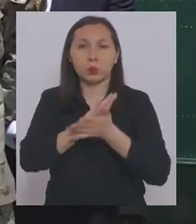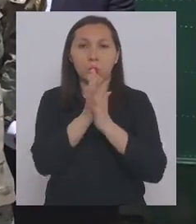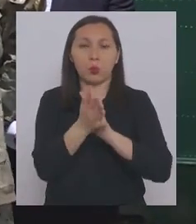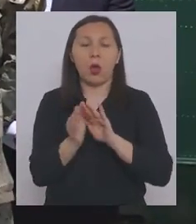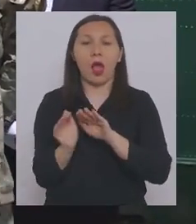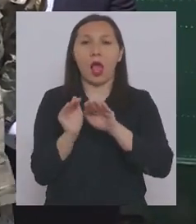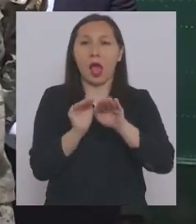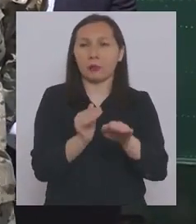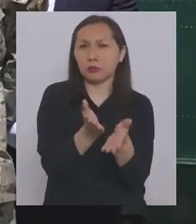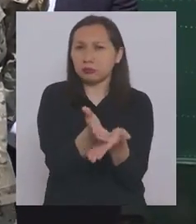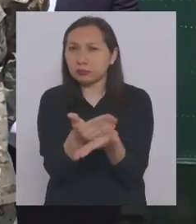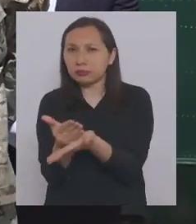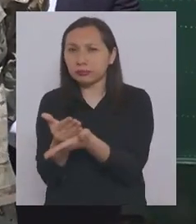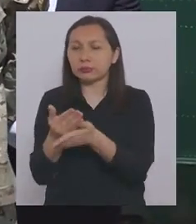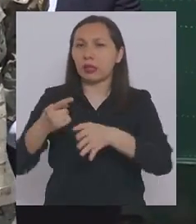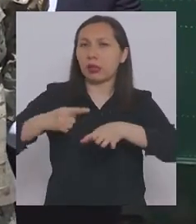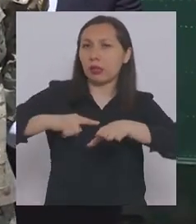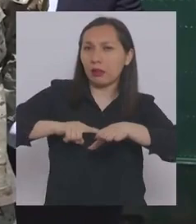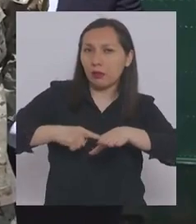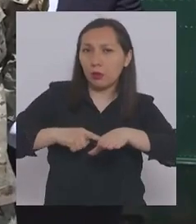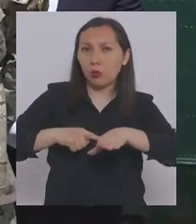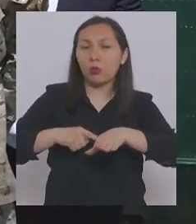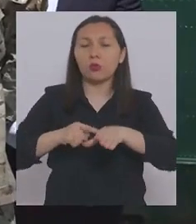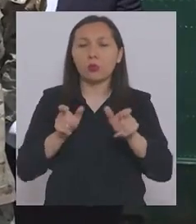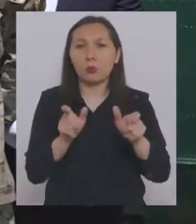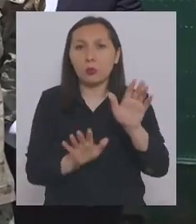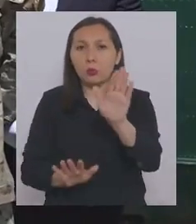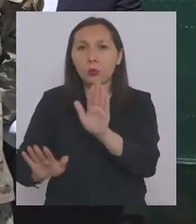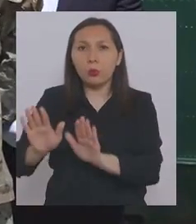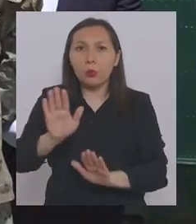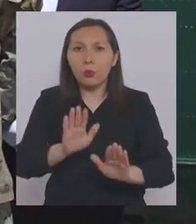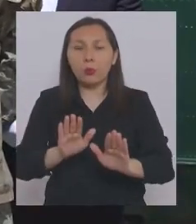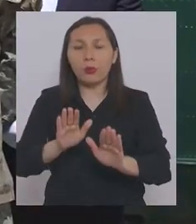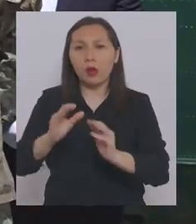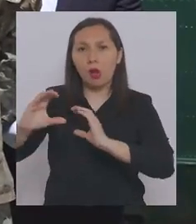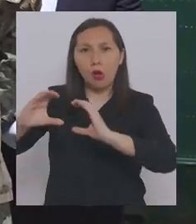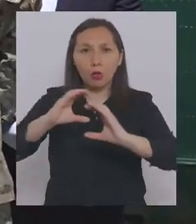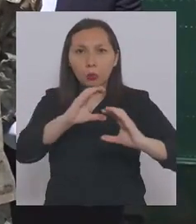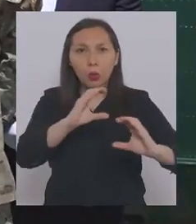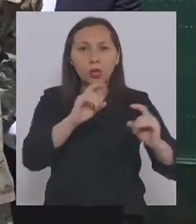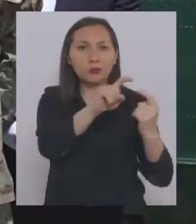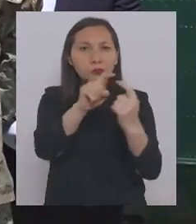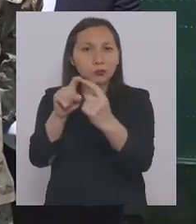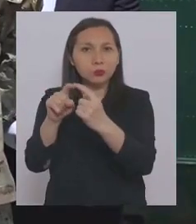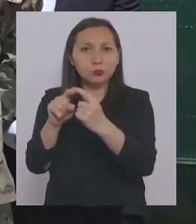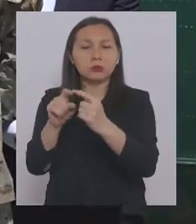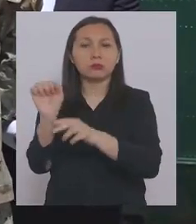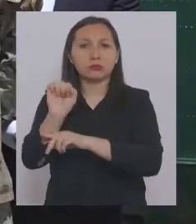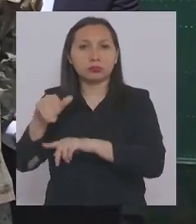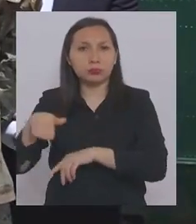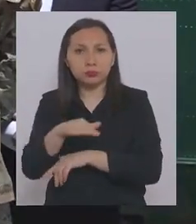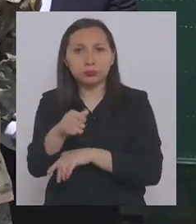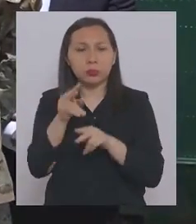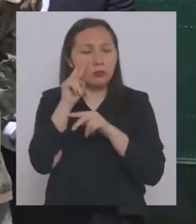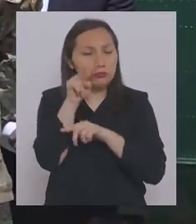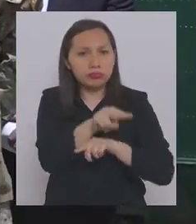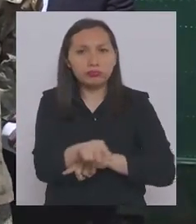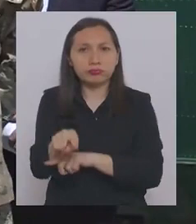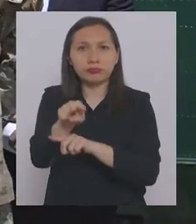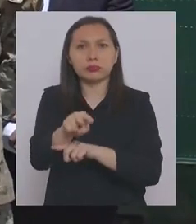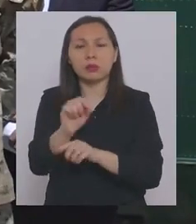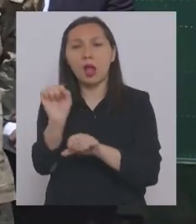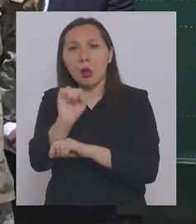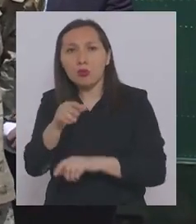apoyo logístico, tecnológico, de protección, de comunicaciones, de transporte, de vigilancia, de